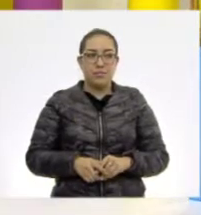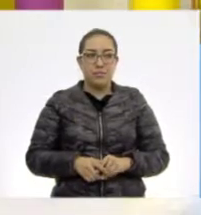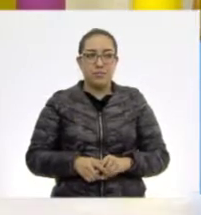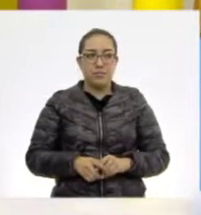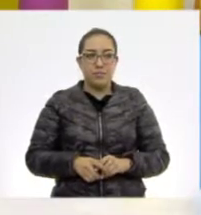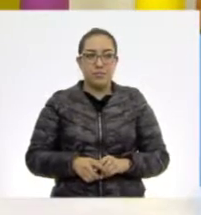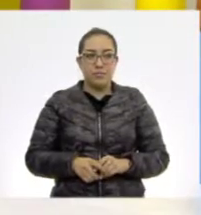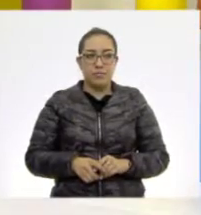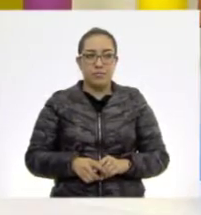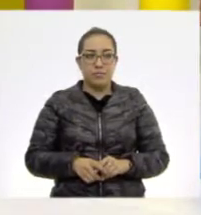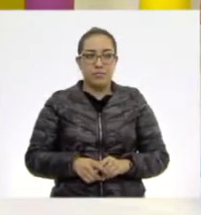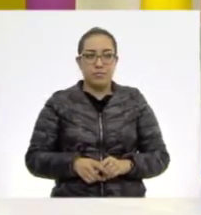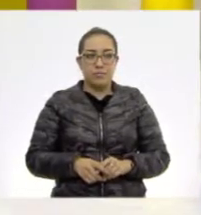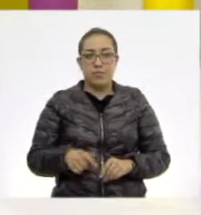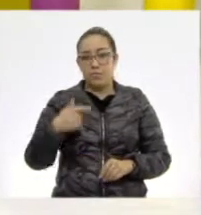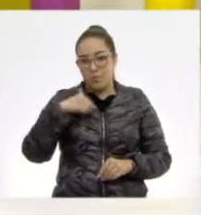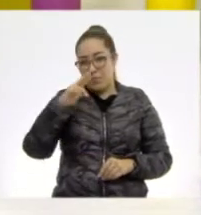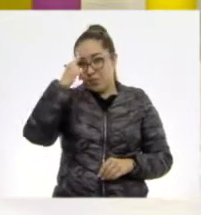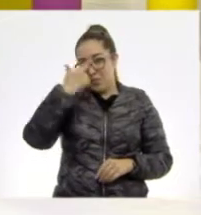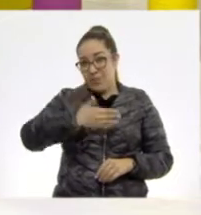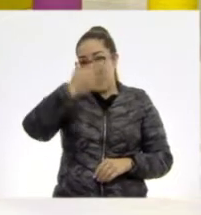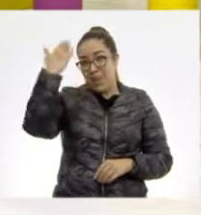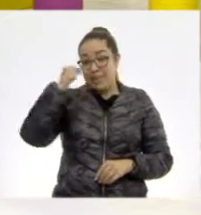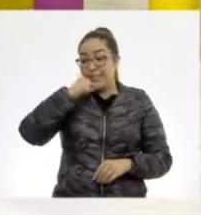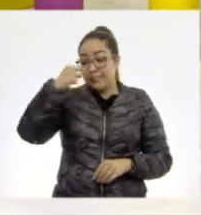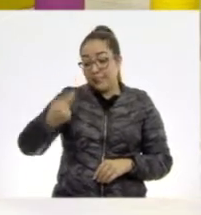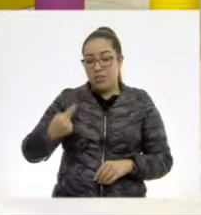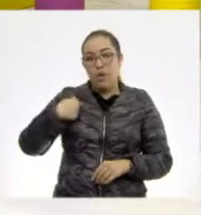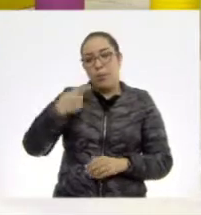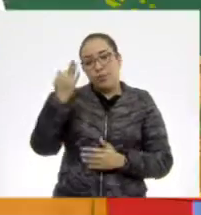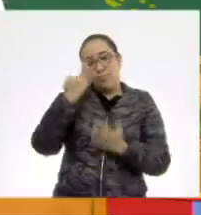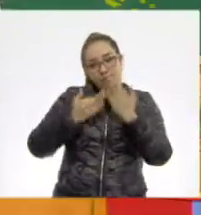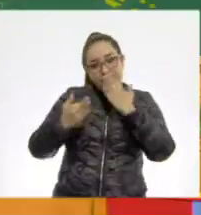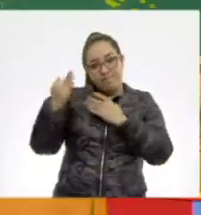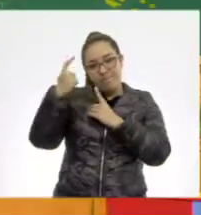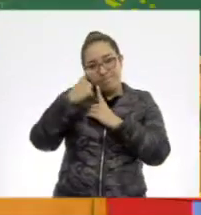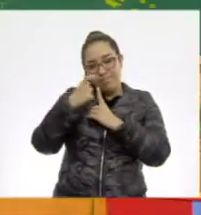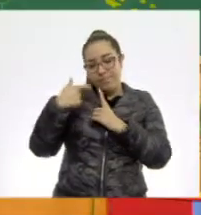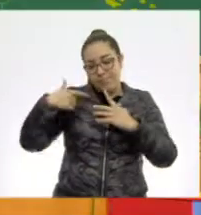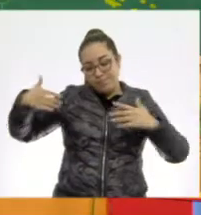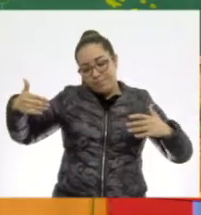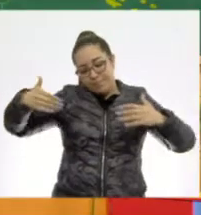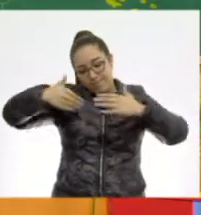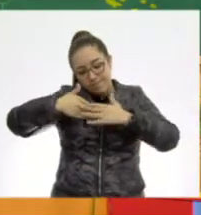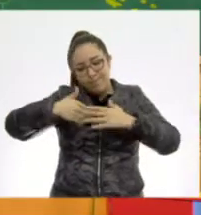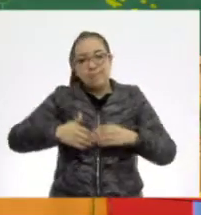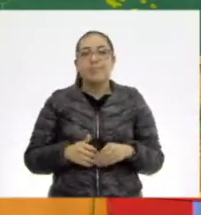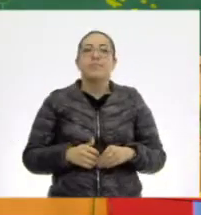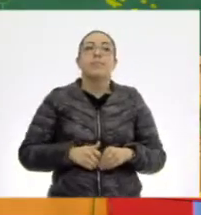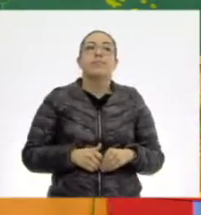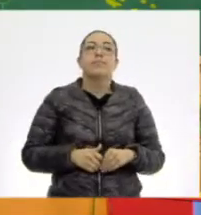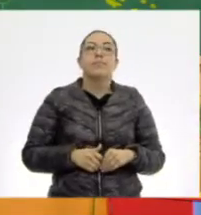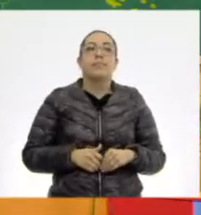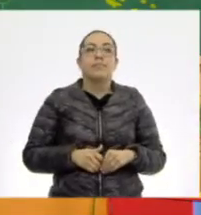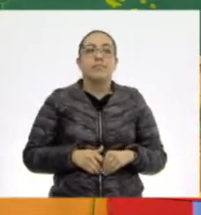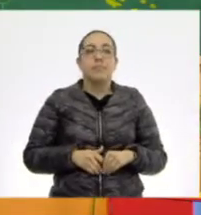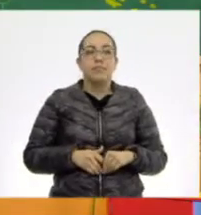cuidaban. Cuando yo era pequeño, mis abuelitos eran los que me cuidaban. Yo voy a abrazar a mis abuelitos. ¡Ah, excelente,